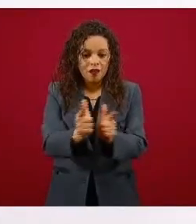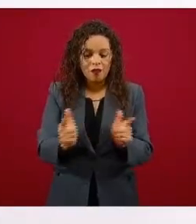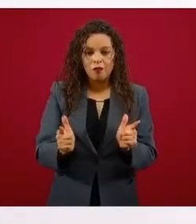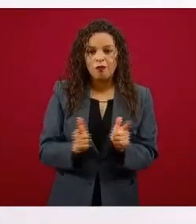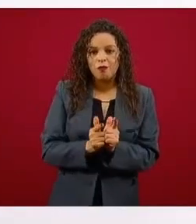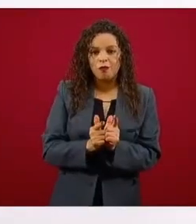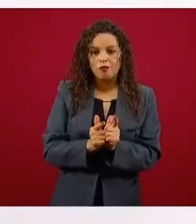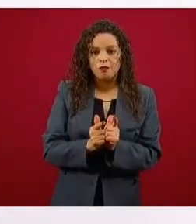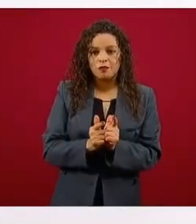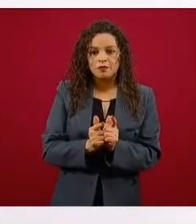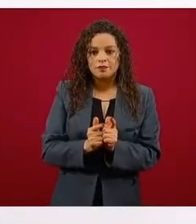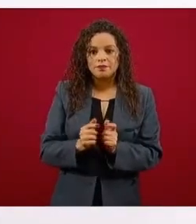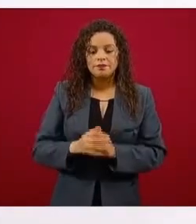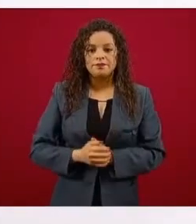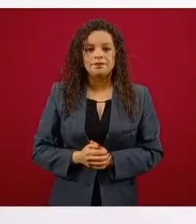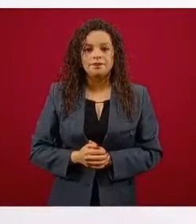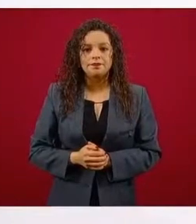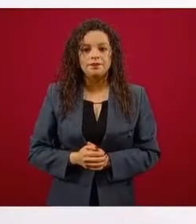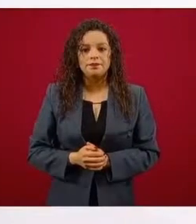los que se nos adelantaron